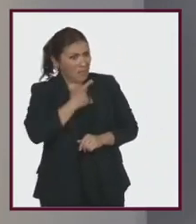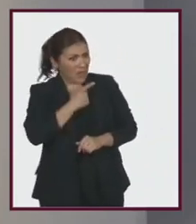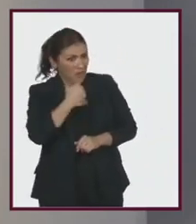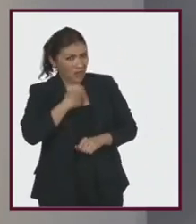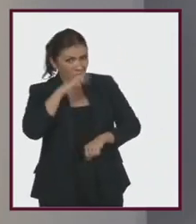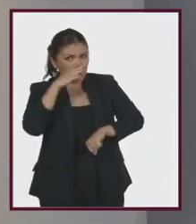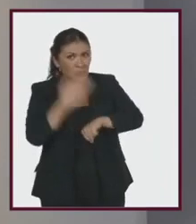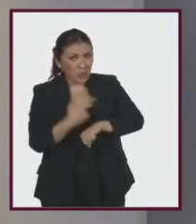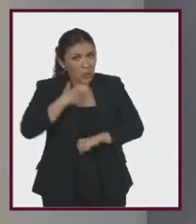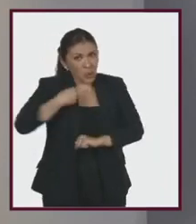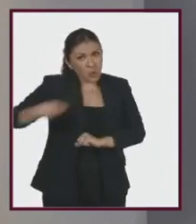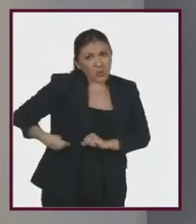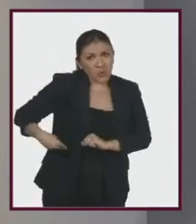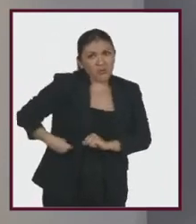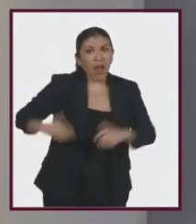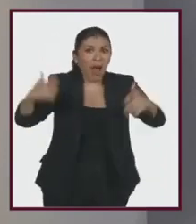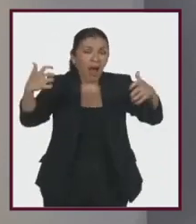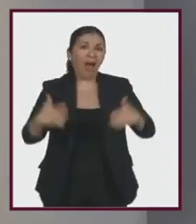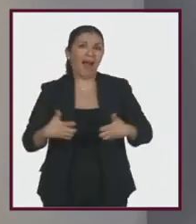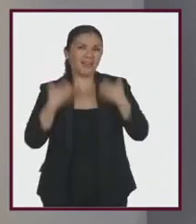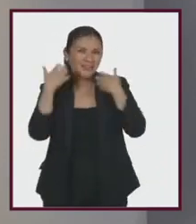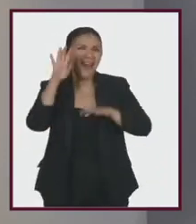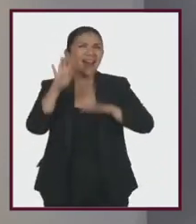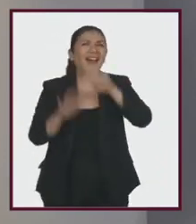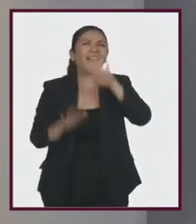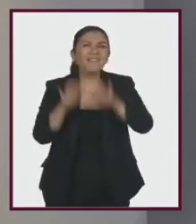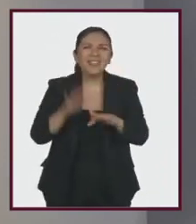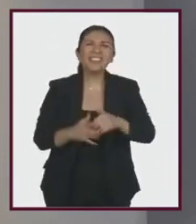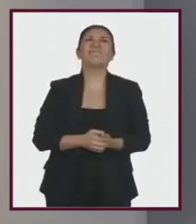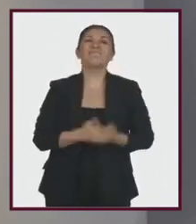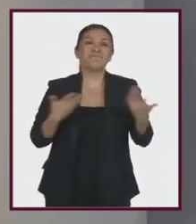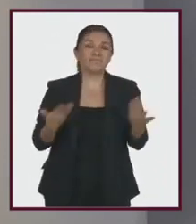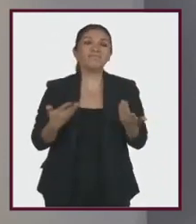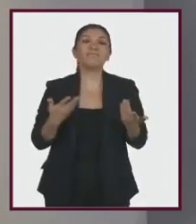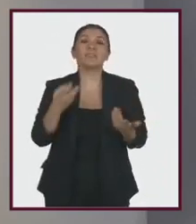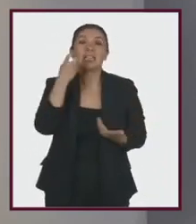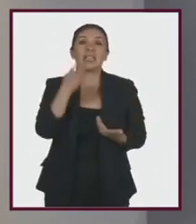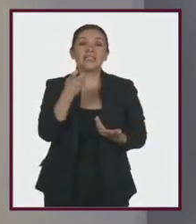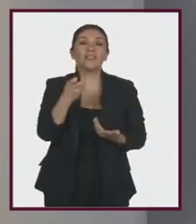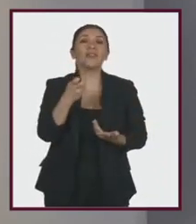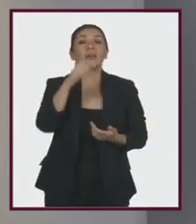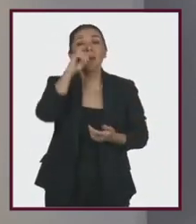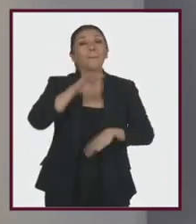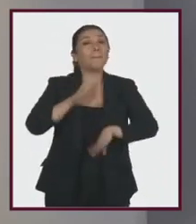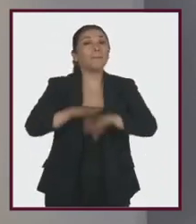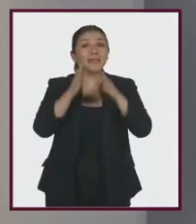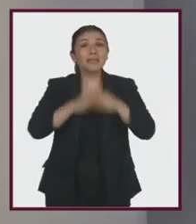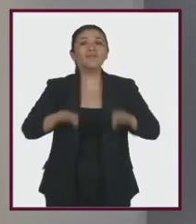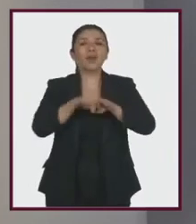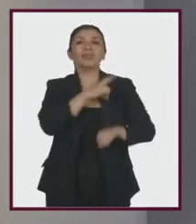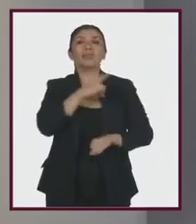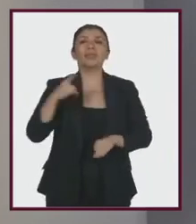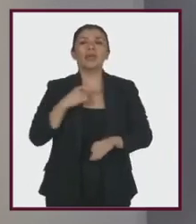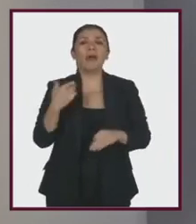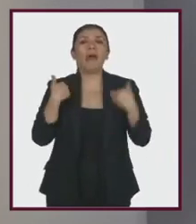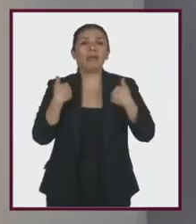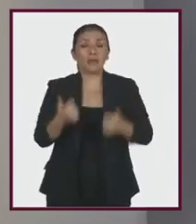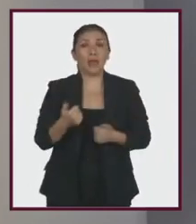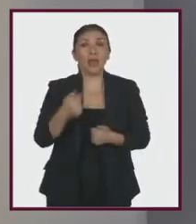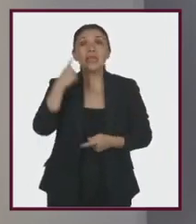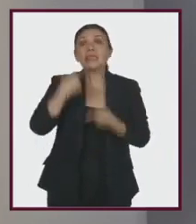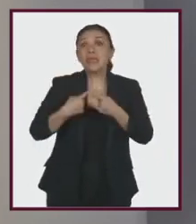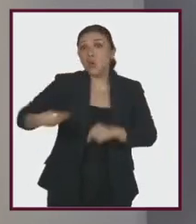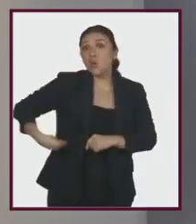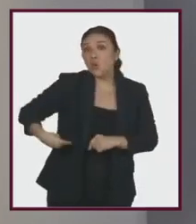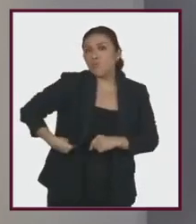está culpando por la conducta que está teniendo el niño o la niña, ¿no? Y entonces lo importante es que reconozcamos que no es culpa de